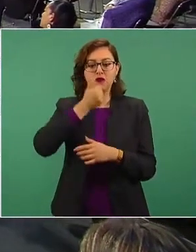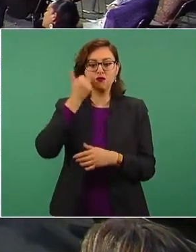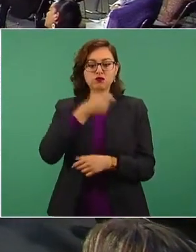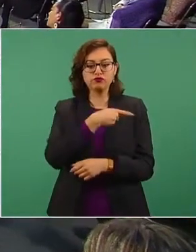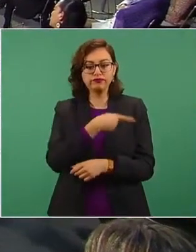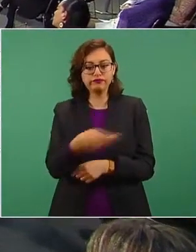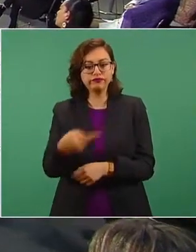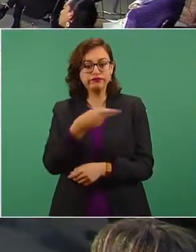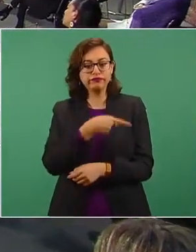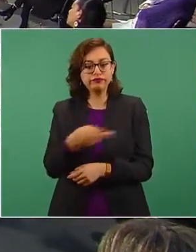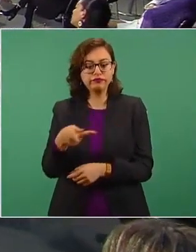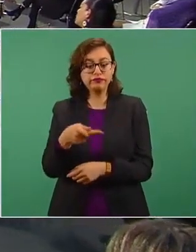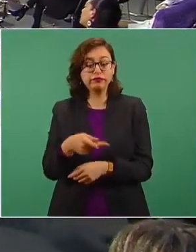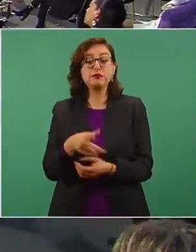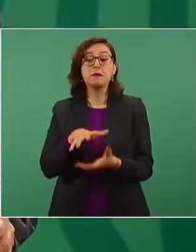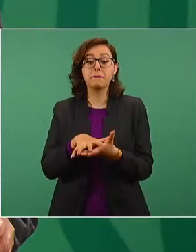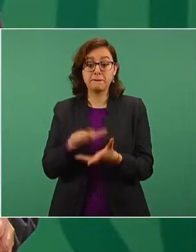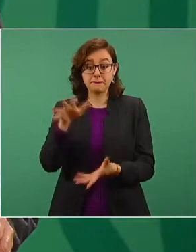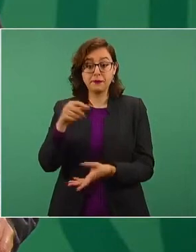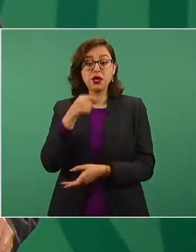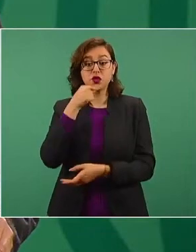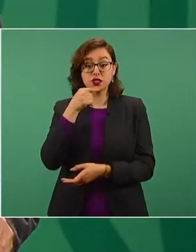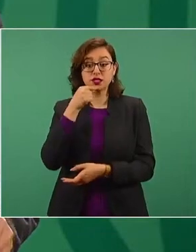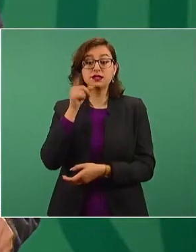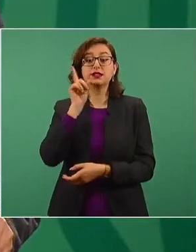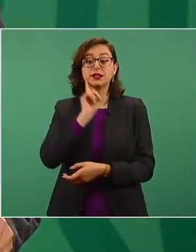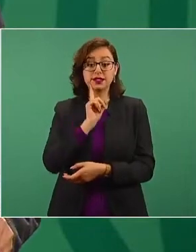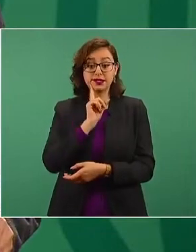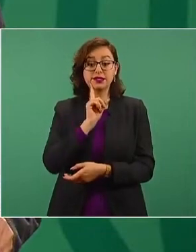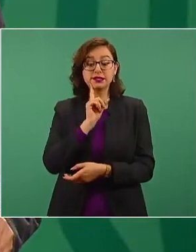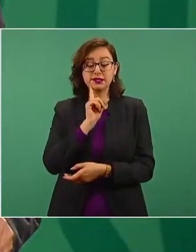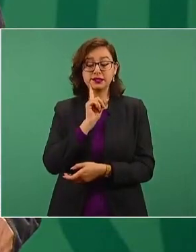mayoría niñas